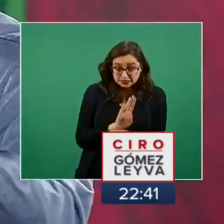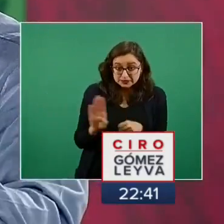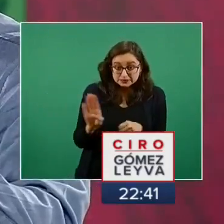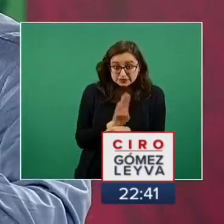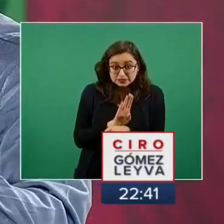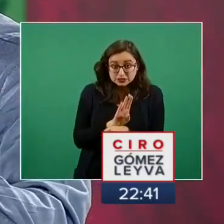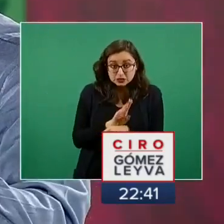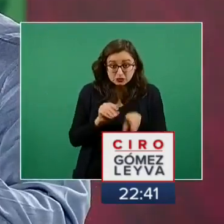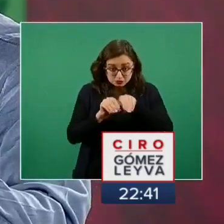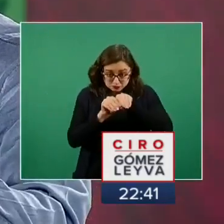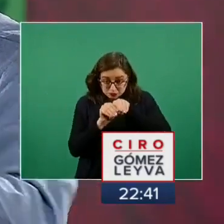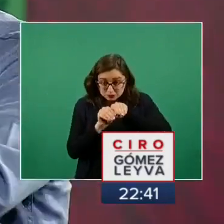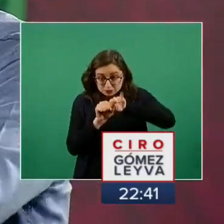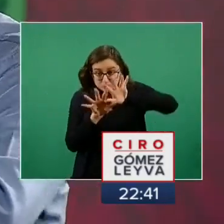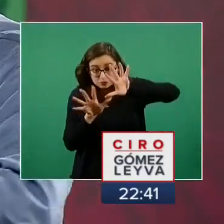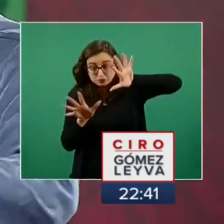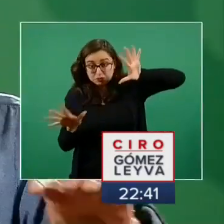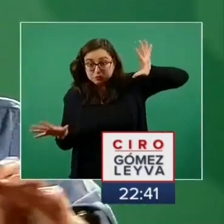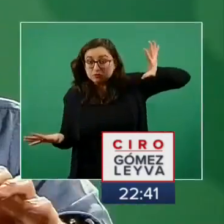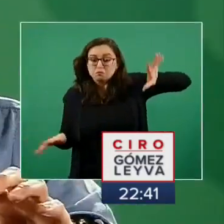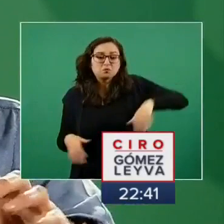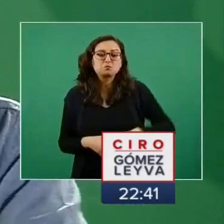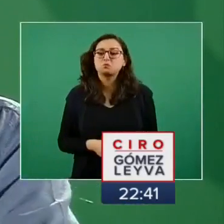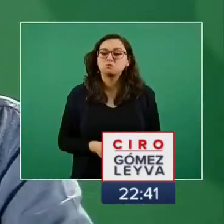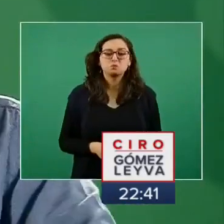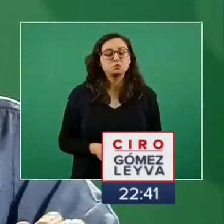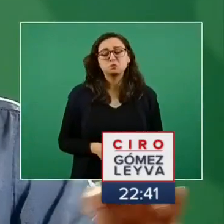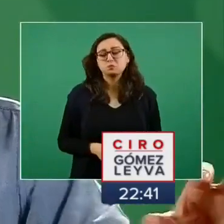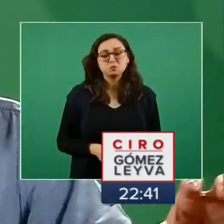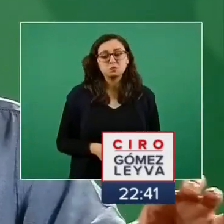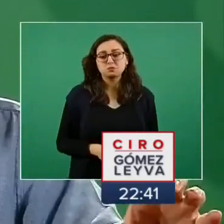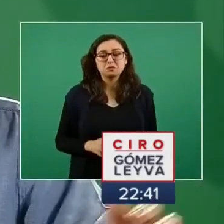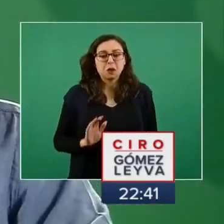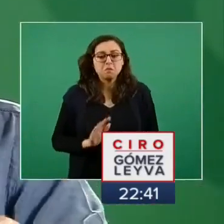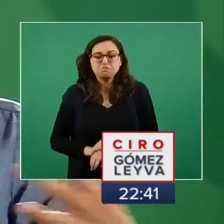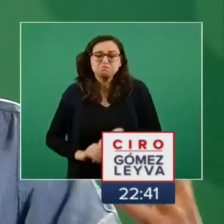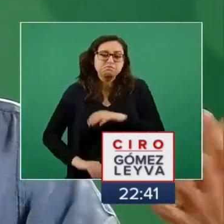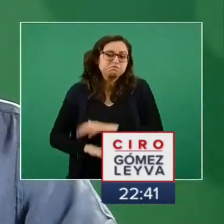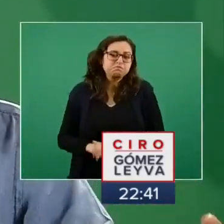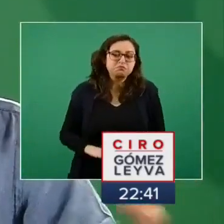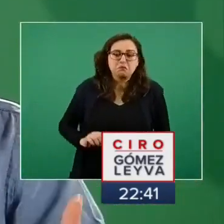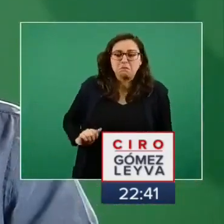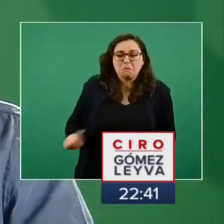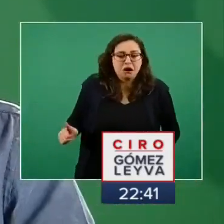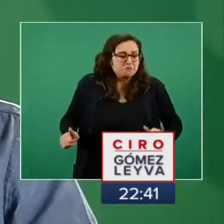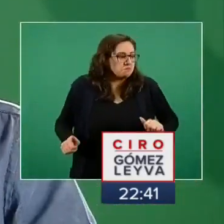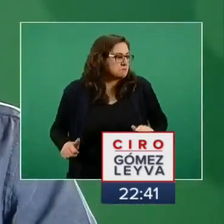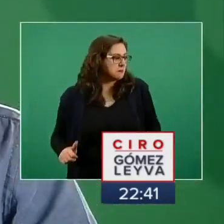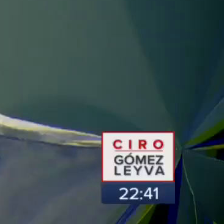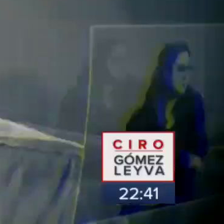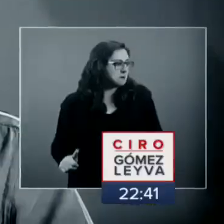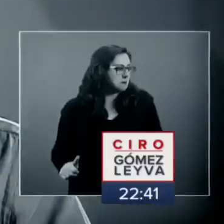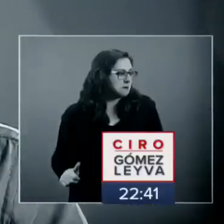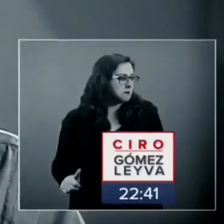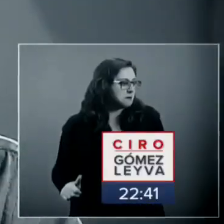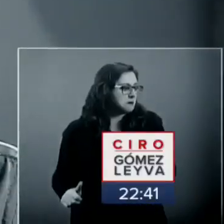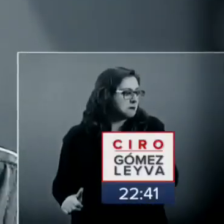estrategia nacional se diluye porque cada quien hace un modelo de operación diferente.